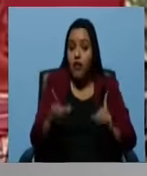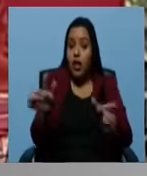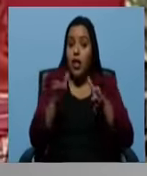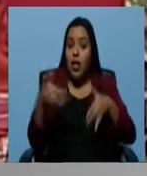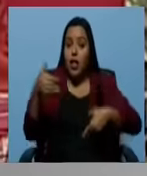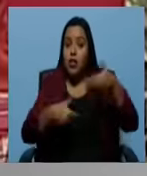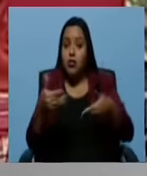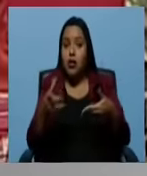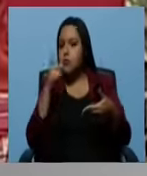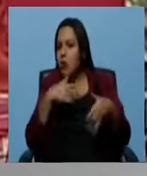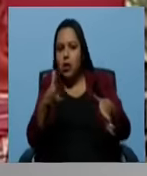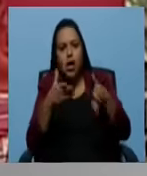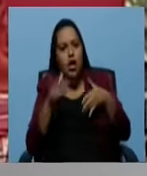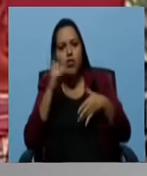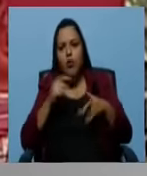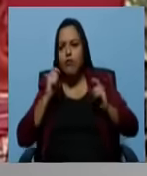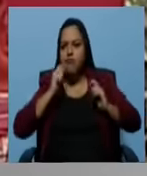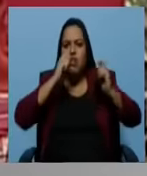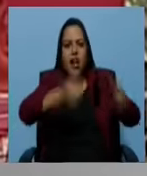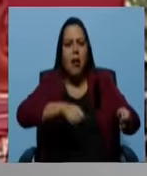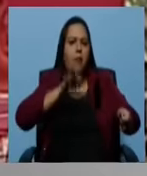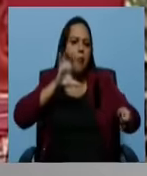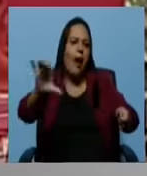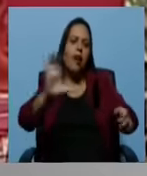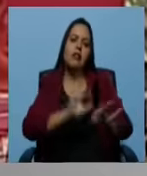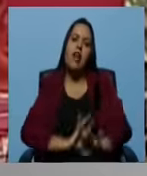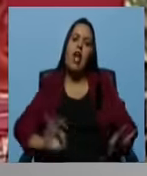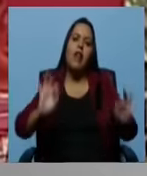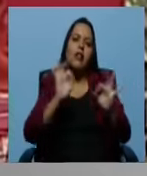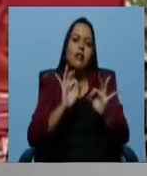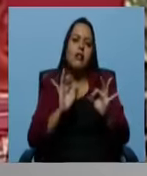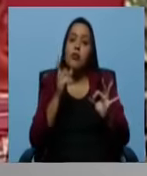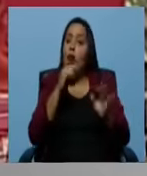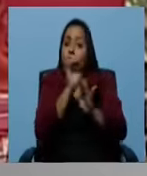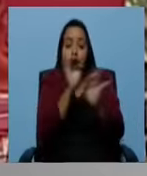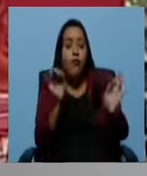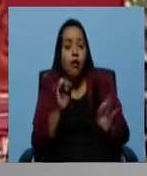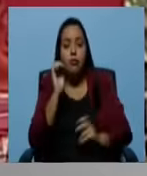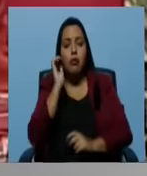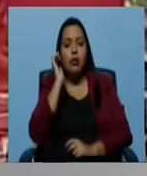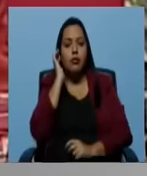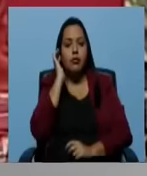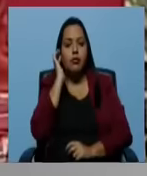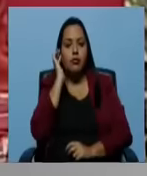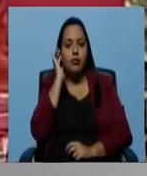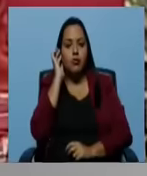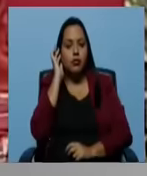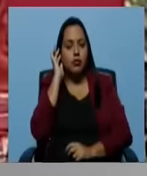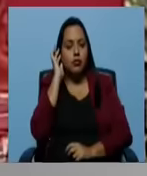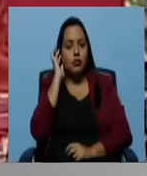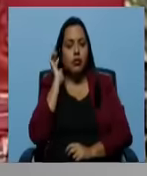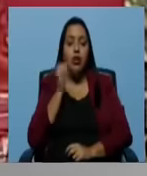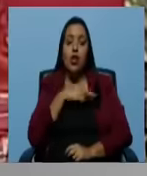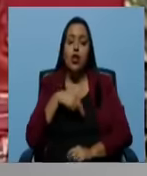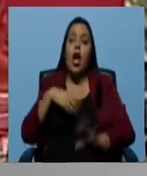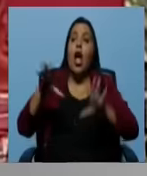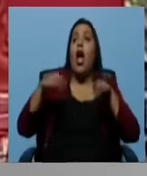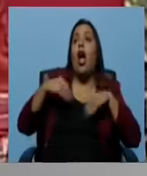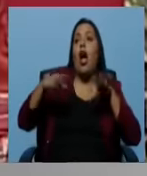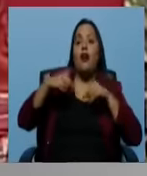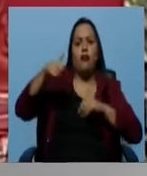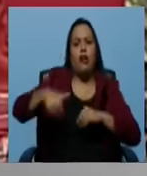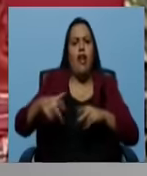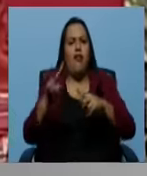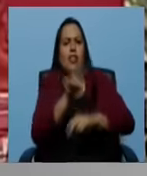si no ganan, no les vamos a entregar. No hay manera ni forma que nosotros sigamos complaciendo a la burguesía de aquí de Venezuela,